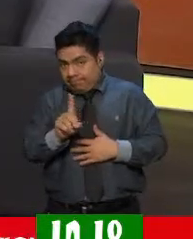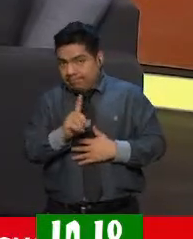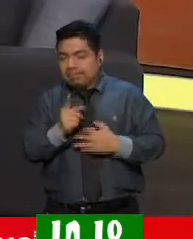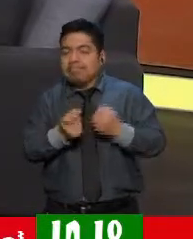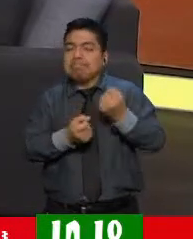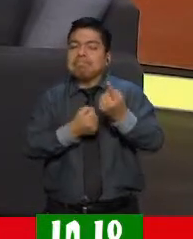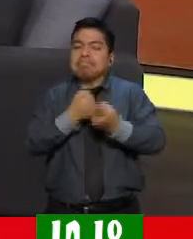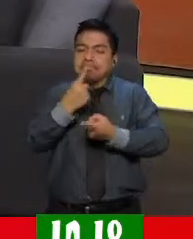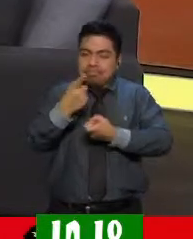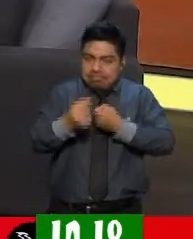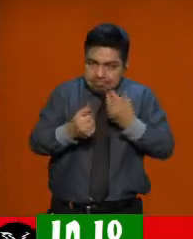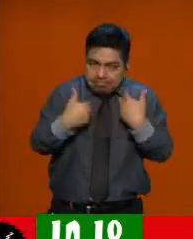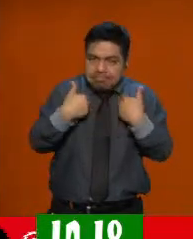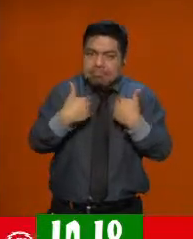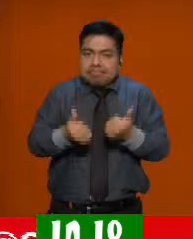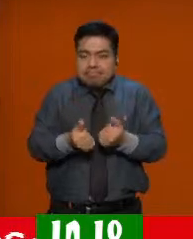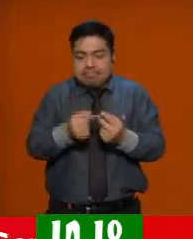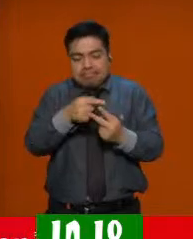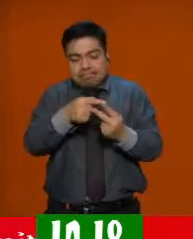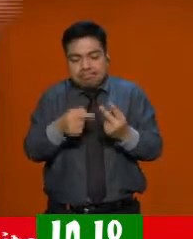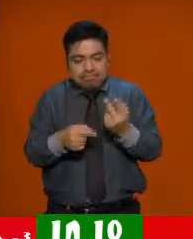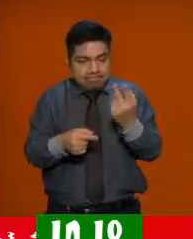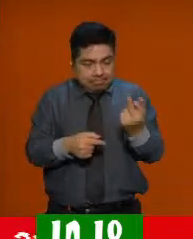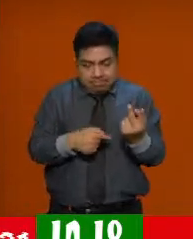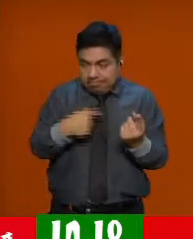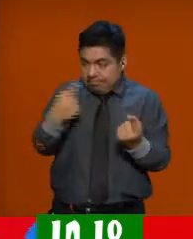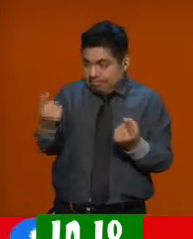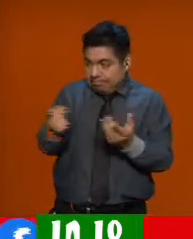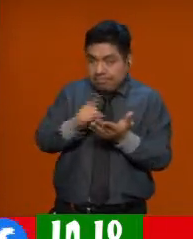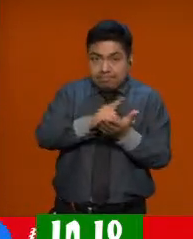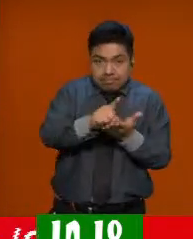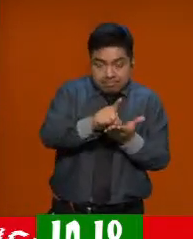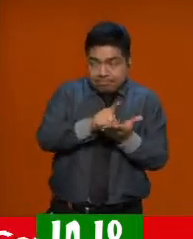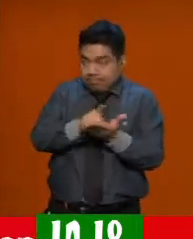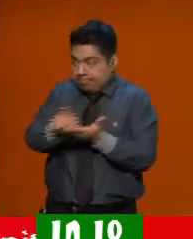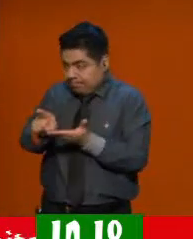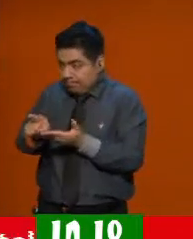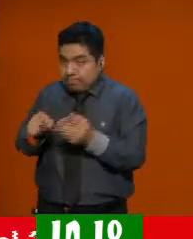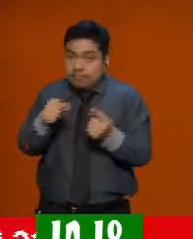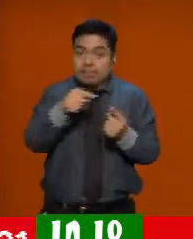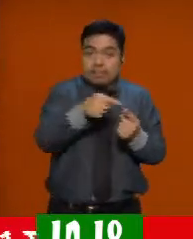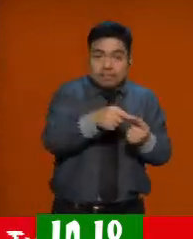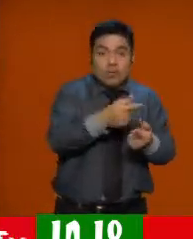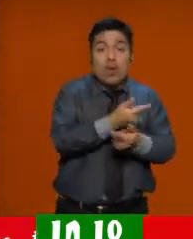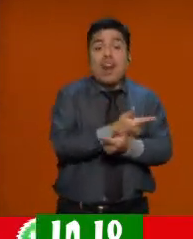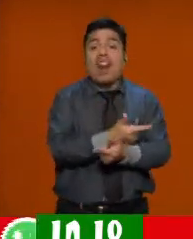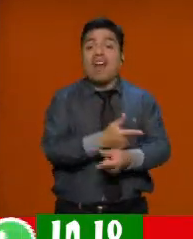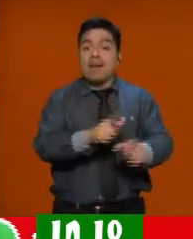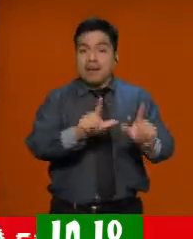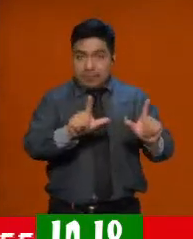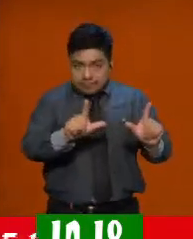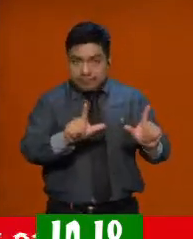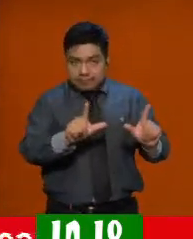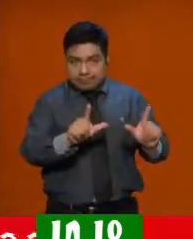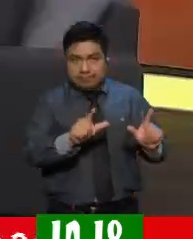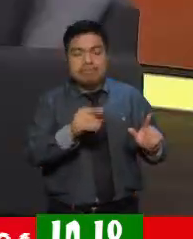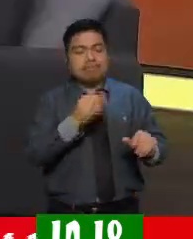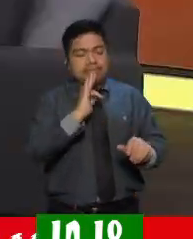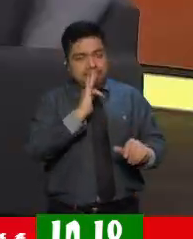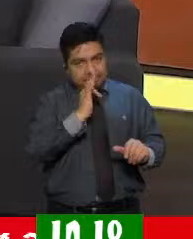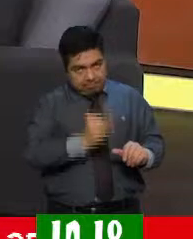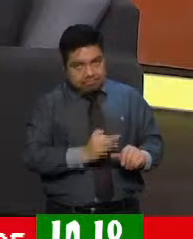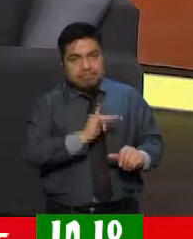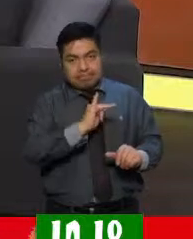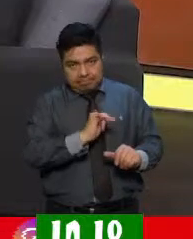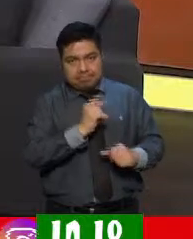que entender el discurso de odio desde dos derechos que están al lado de ese concepto. Uno es la libertad de expresión, porque hay que aceptar que también